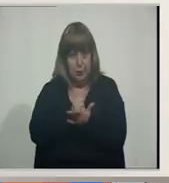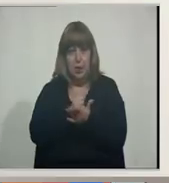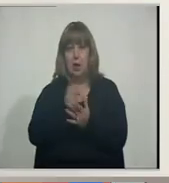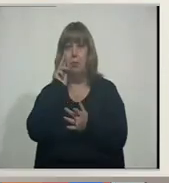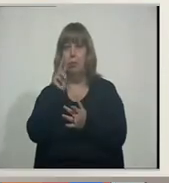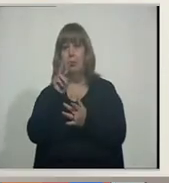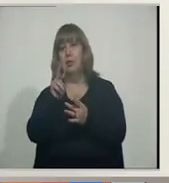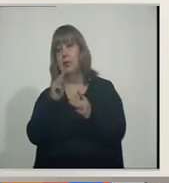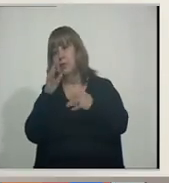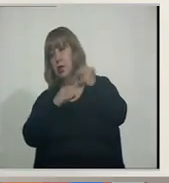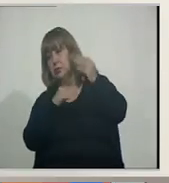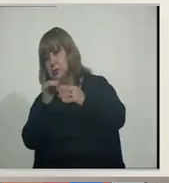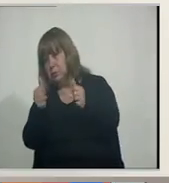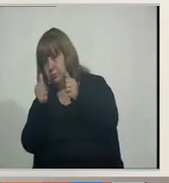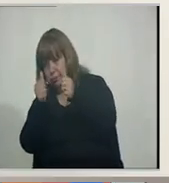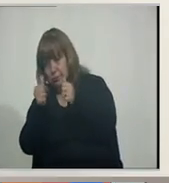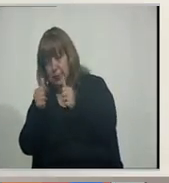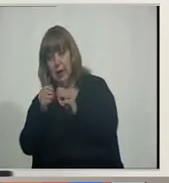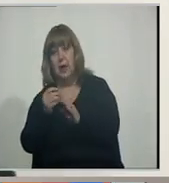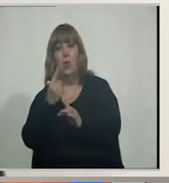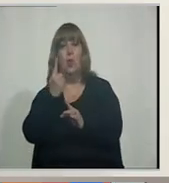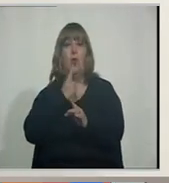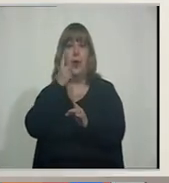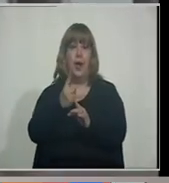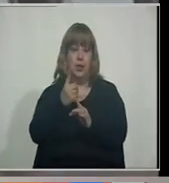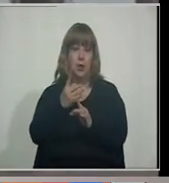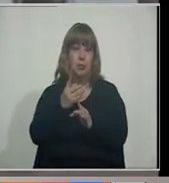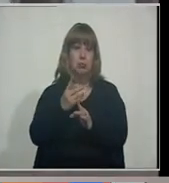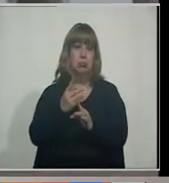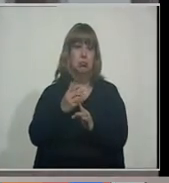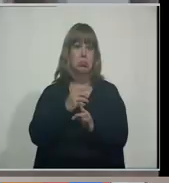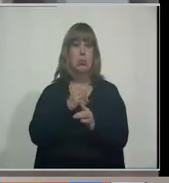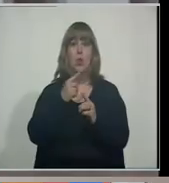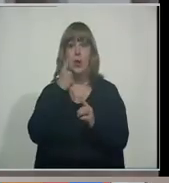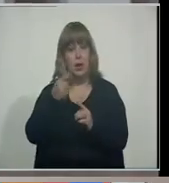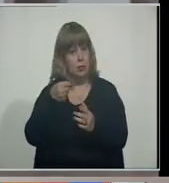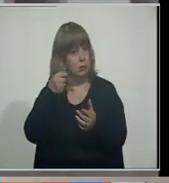hasta concluirla y entregarla antes de 12 meses, porque a partir de 3 meses esa familia empieza a devolver el crédito.